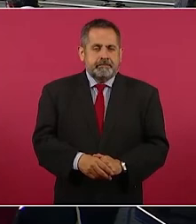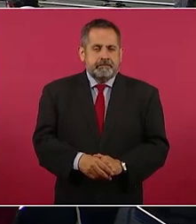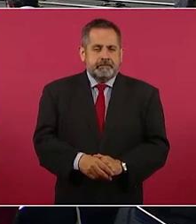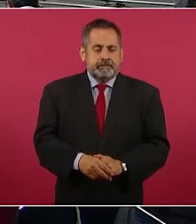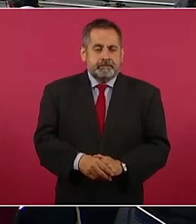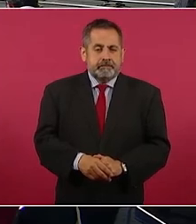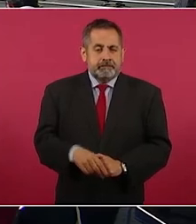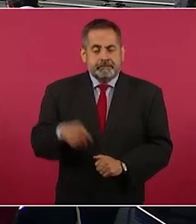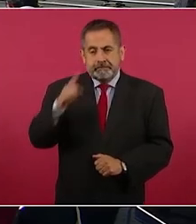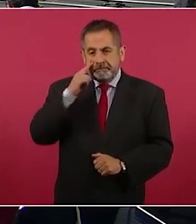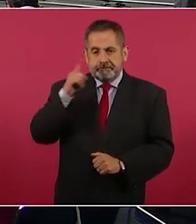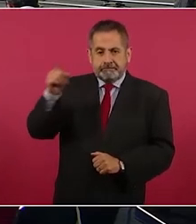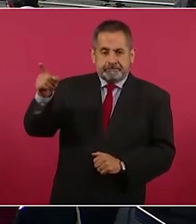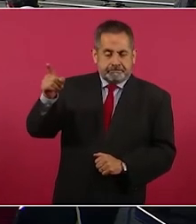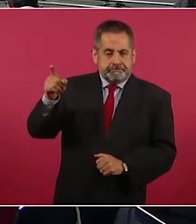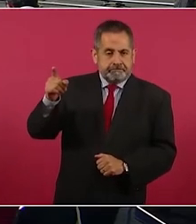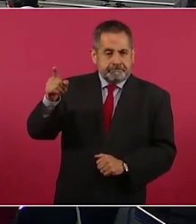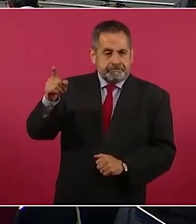Australia.